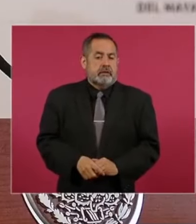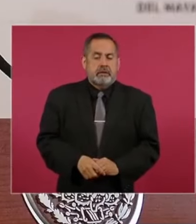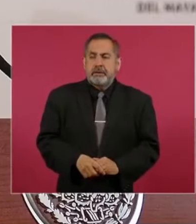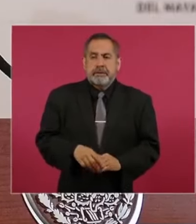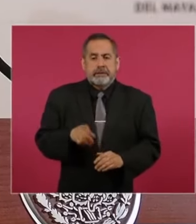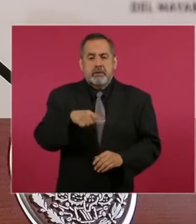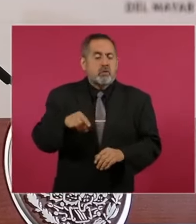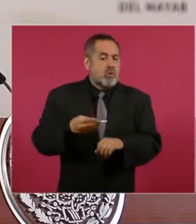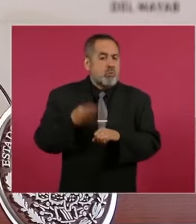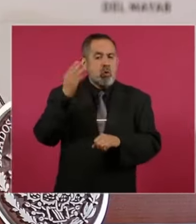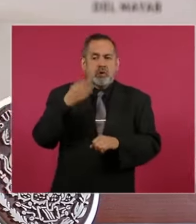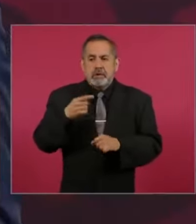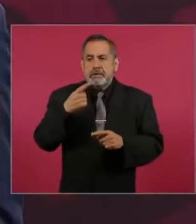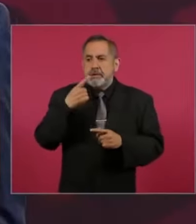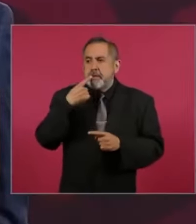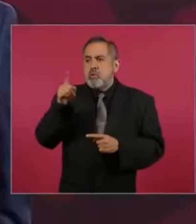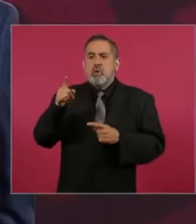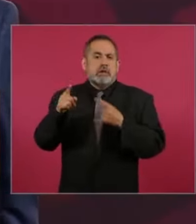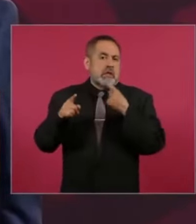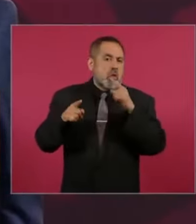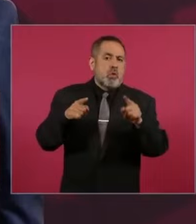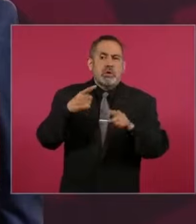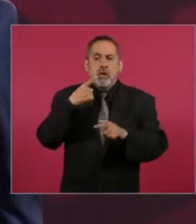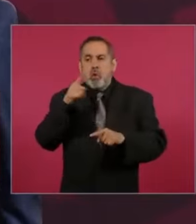muy de denuncia,